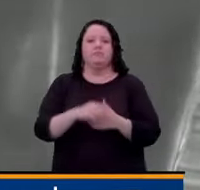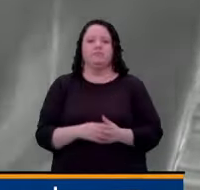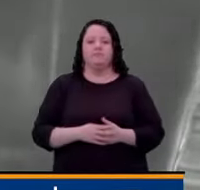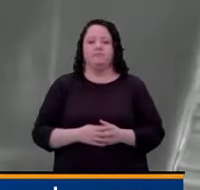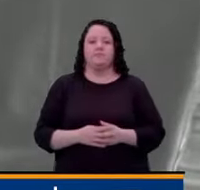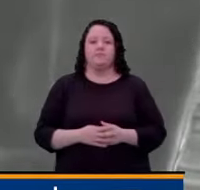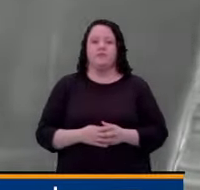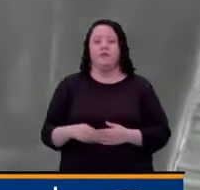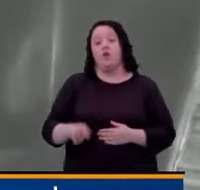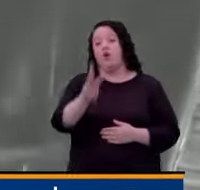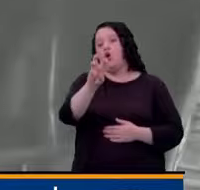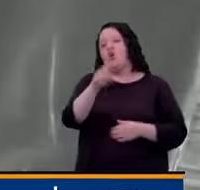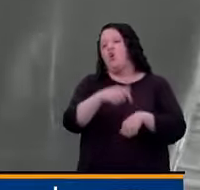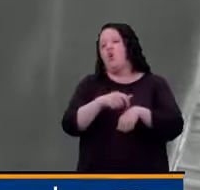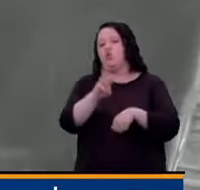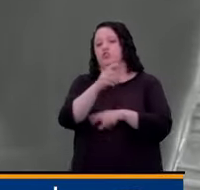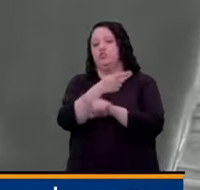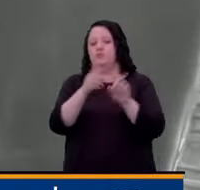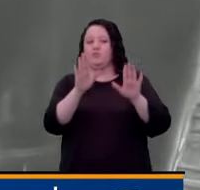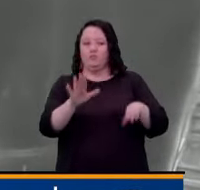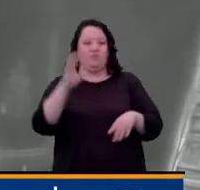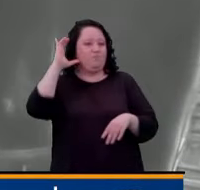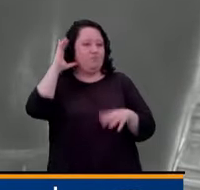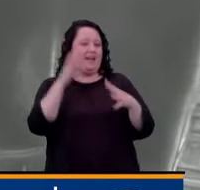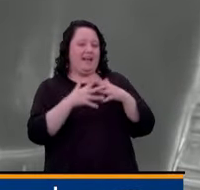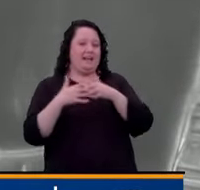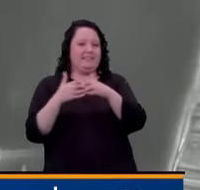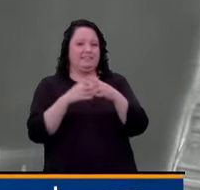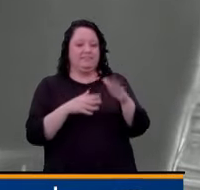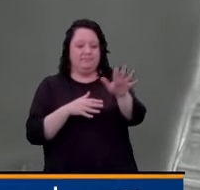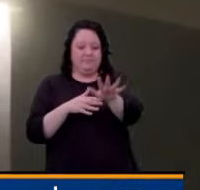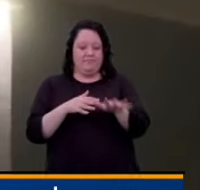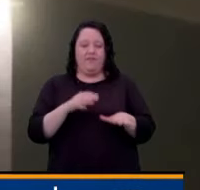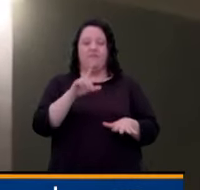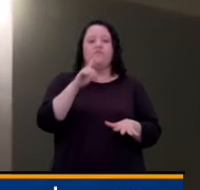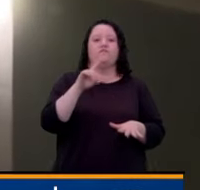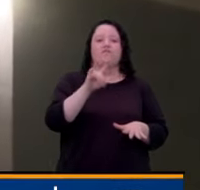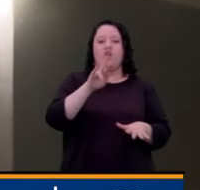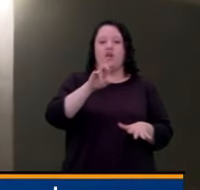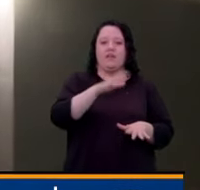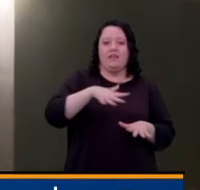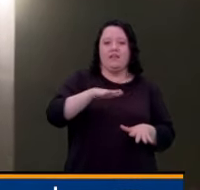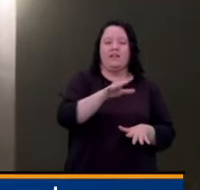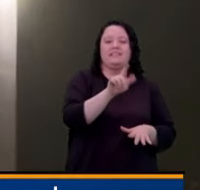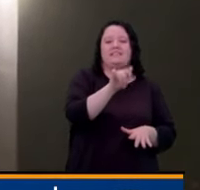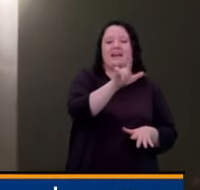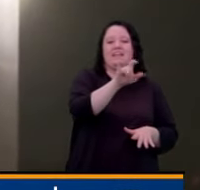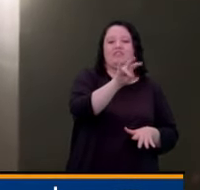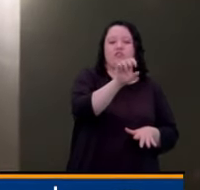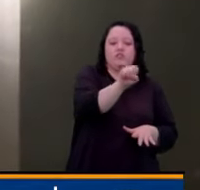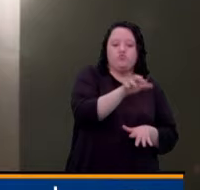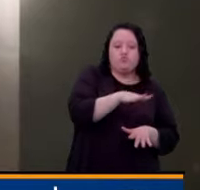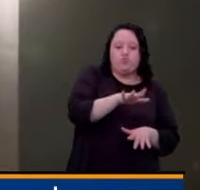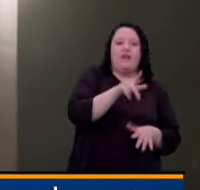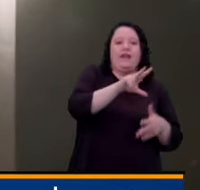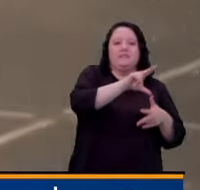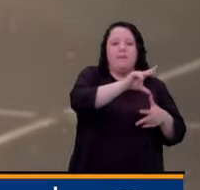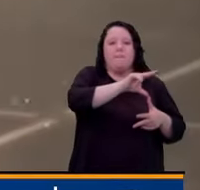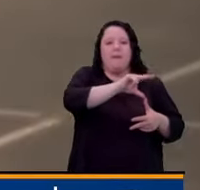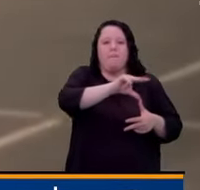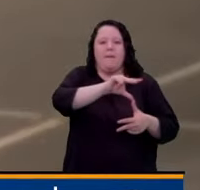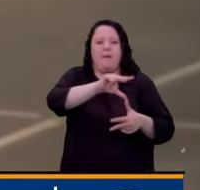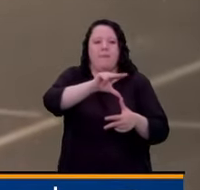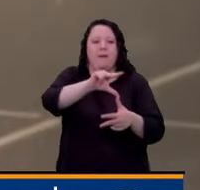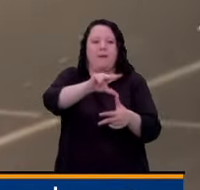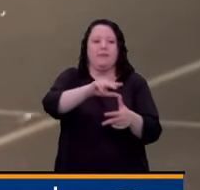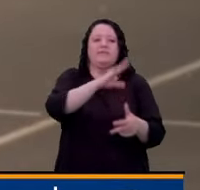A las 8:30 de la noche, hora local, entró por el Cayo Siesta, en Florida, al sur de Sarasota, siendo un huracán categoría 3 y trayendo consigo